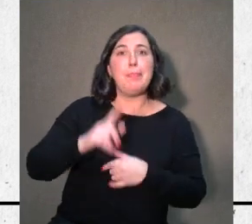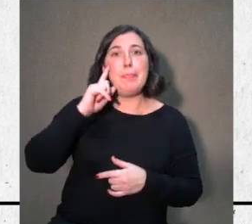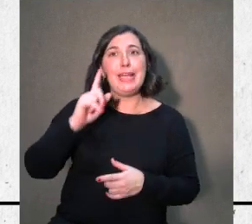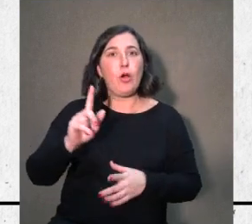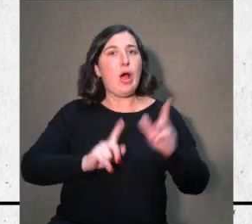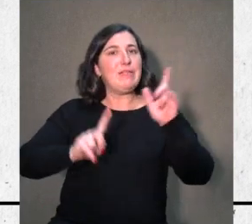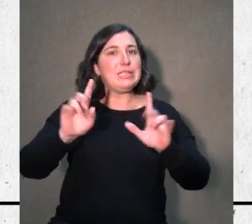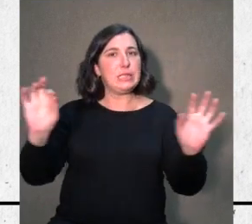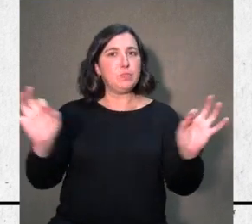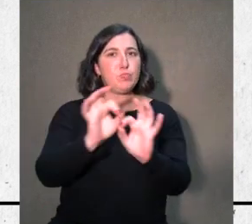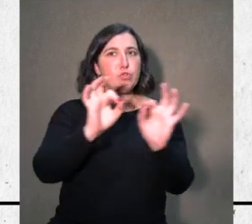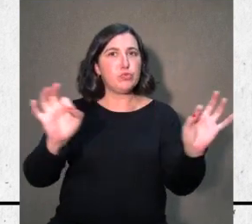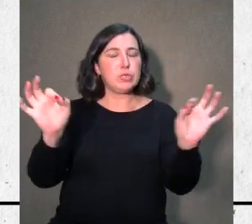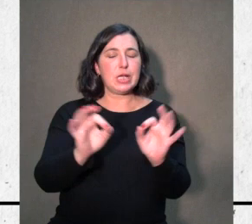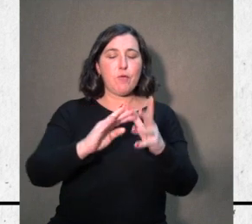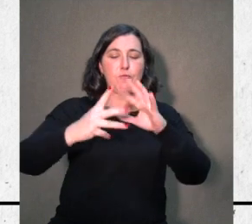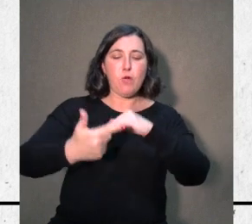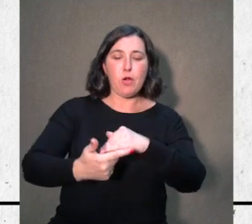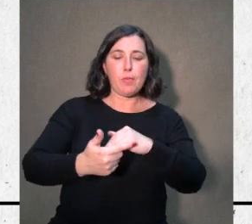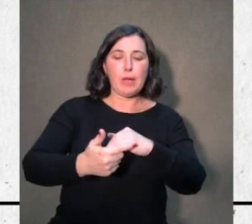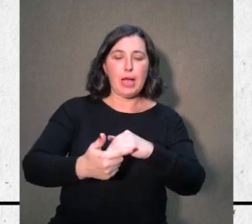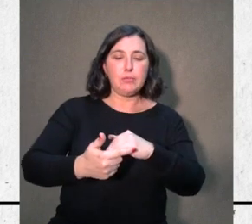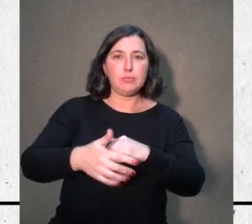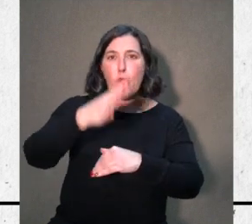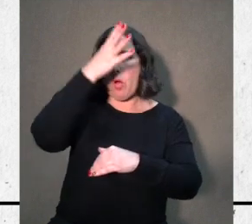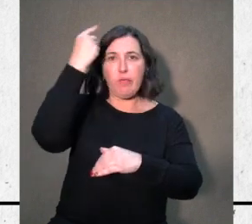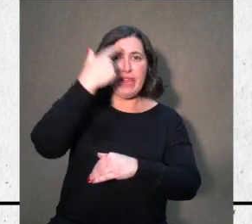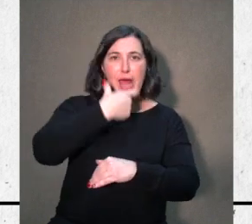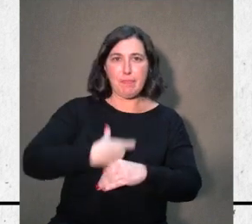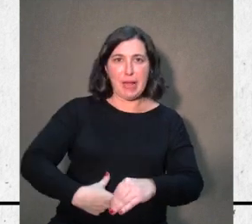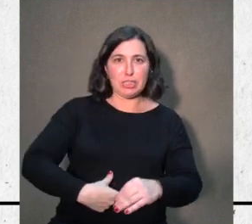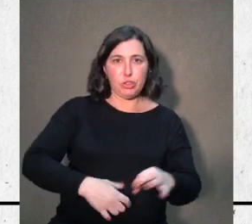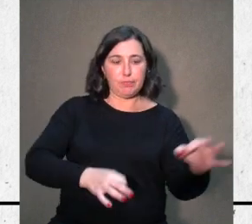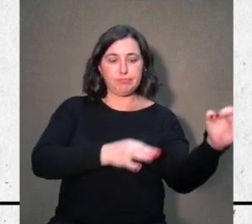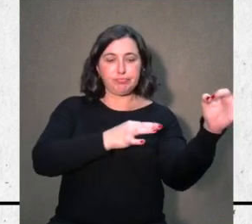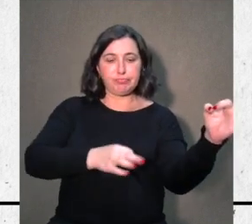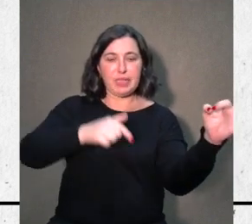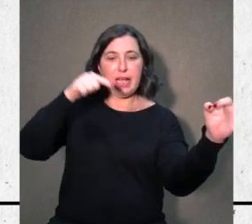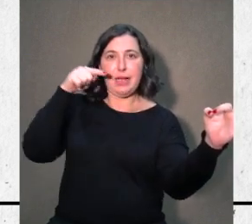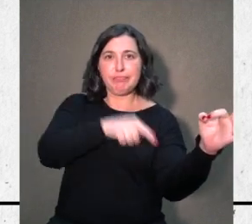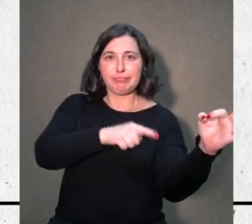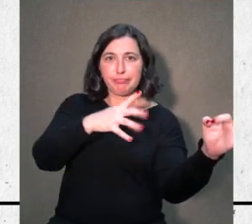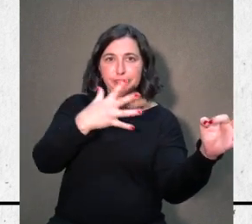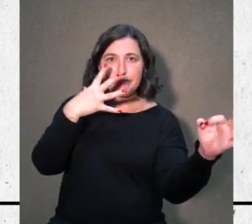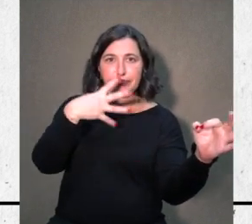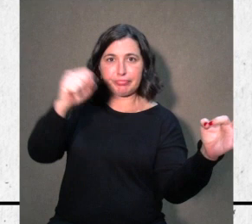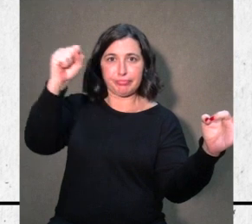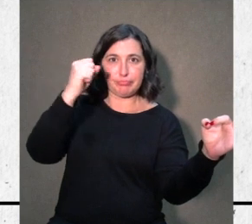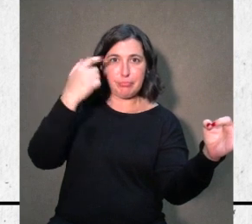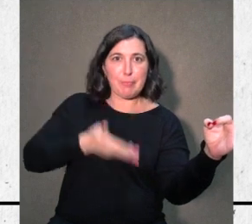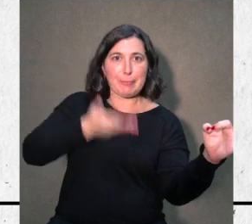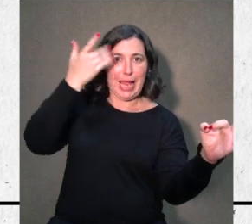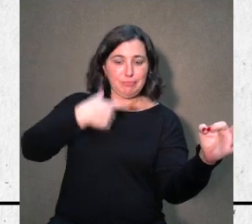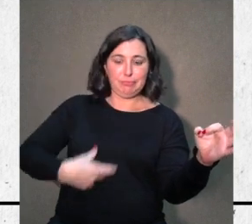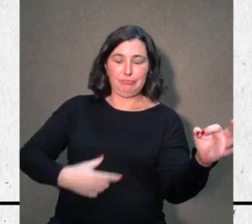claro, pero viste como que en el músico muchas veces como que se olvida un poco, ¿no? Que atrás del instrumento hay un humano, pero, o sea, suena